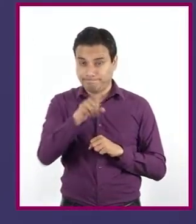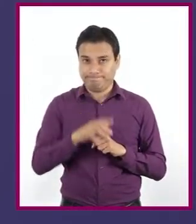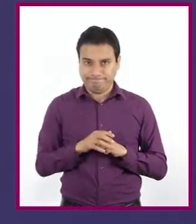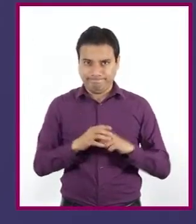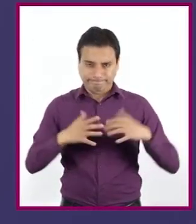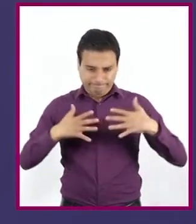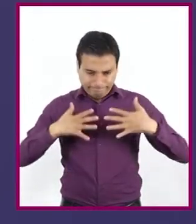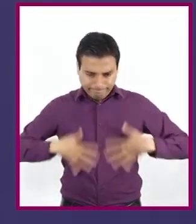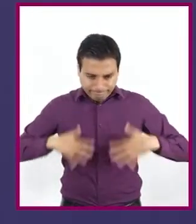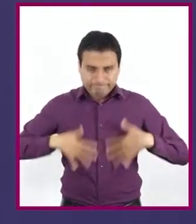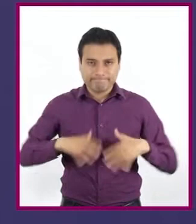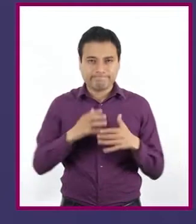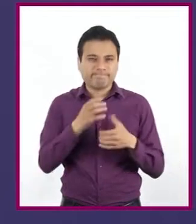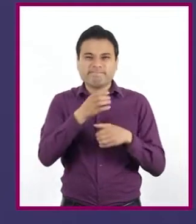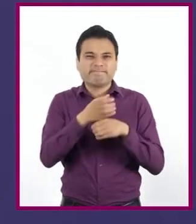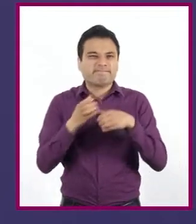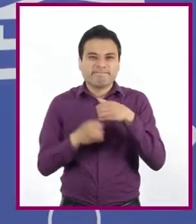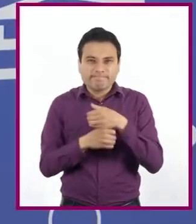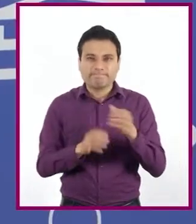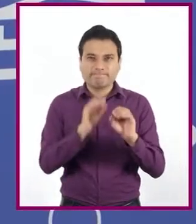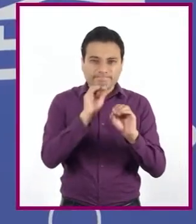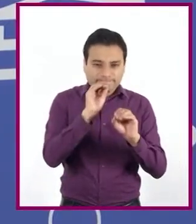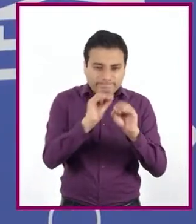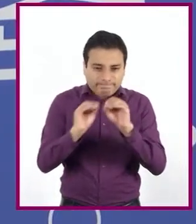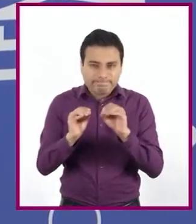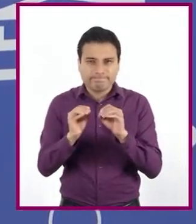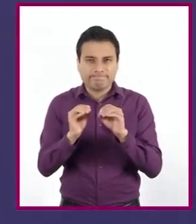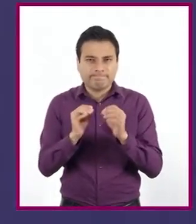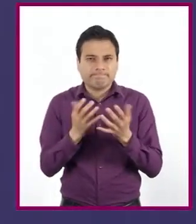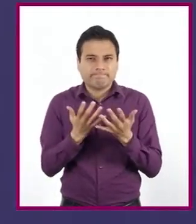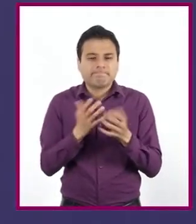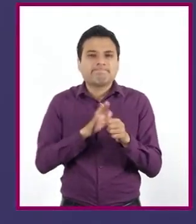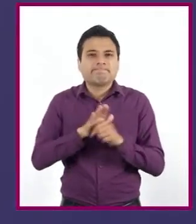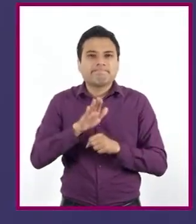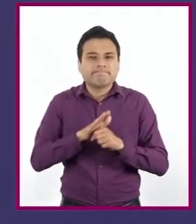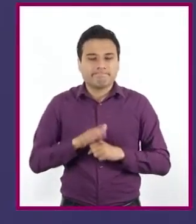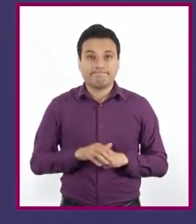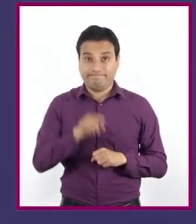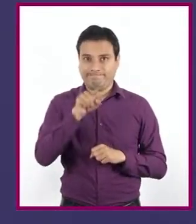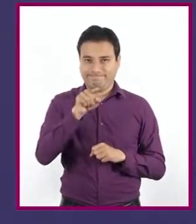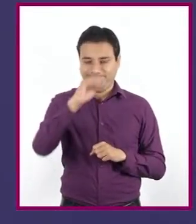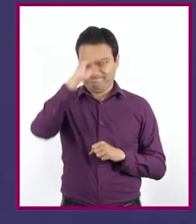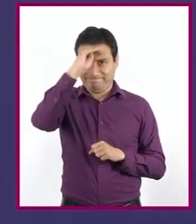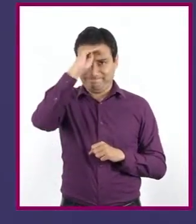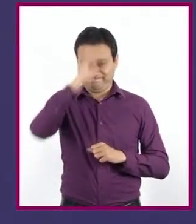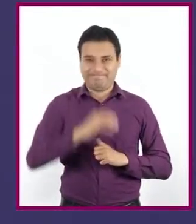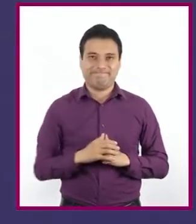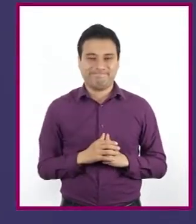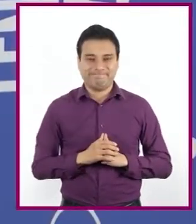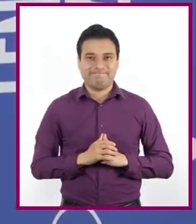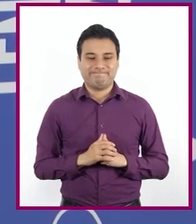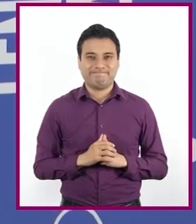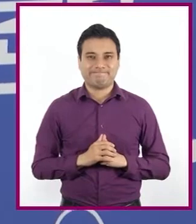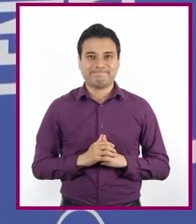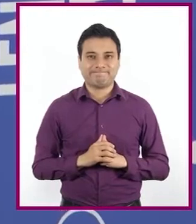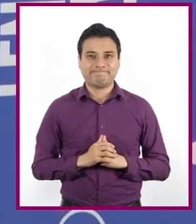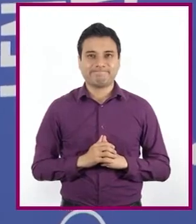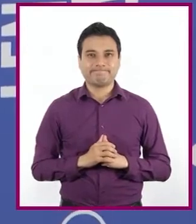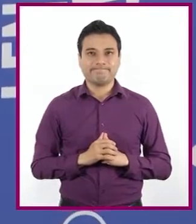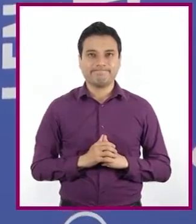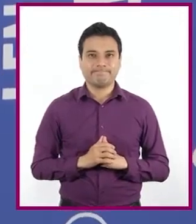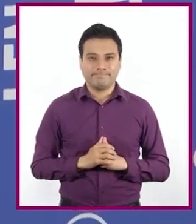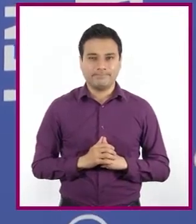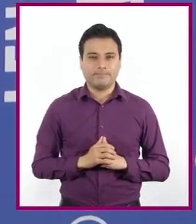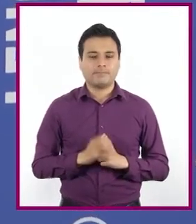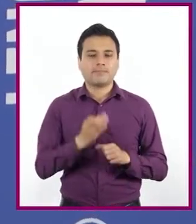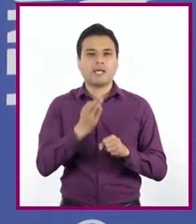vestuario o utilería que los actores pueden llegar a necesitar para la representación de una leyenda. Los materiales que